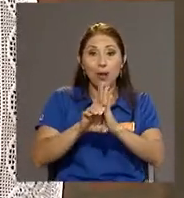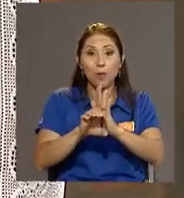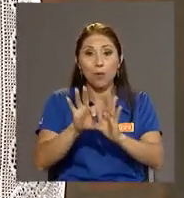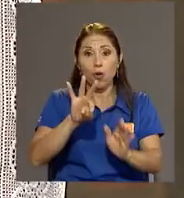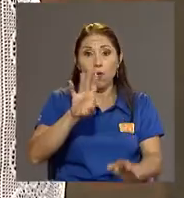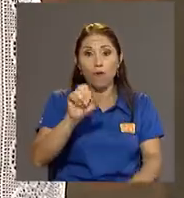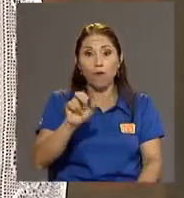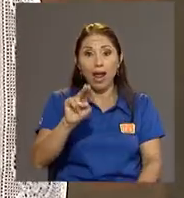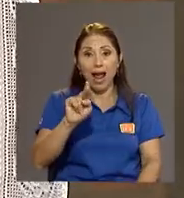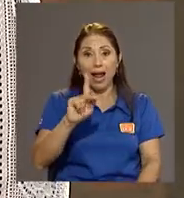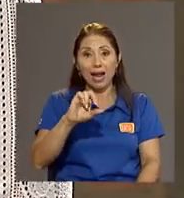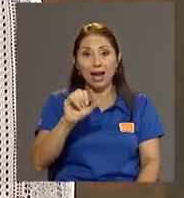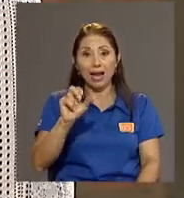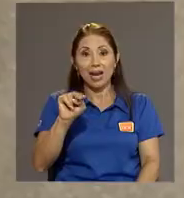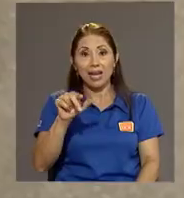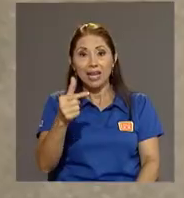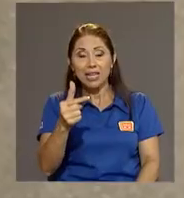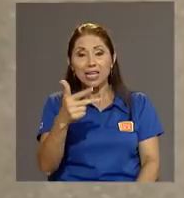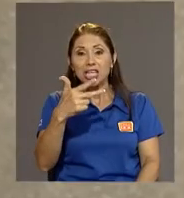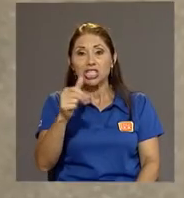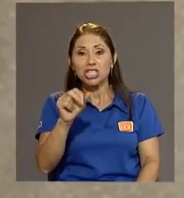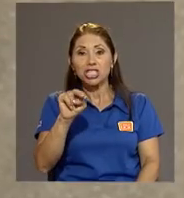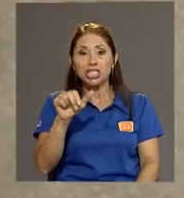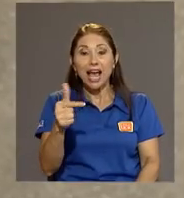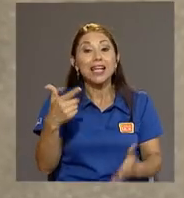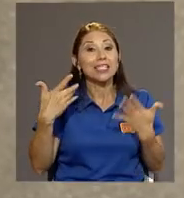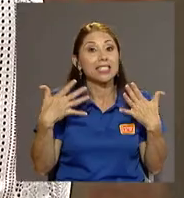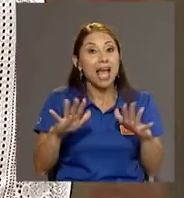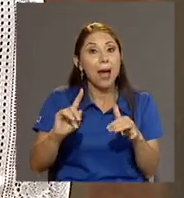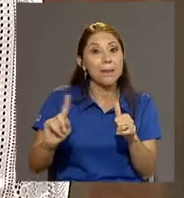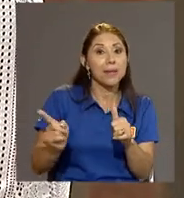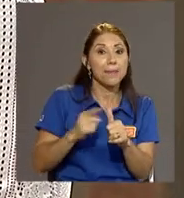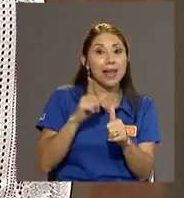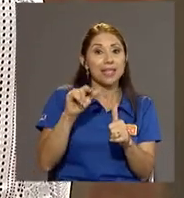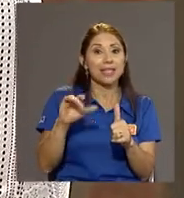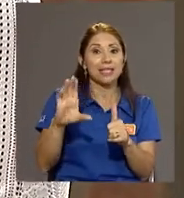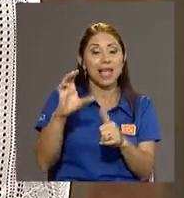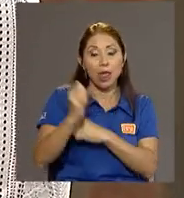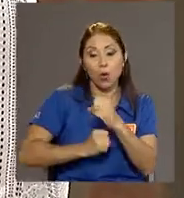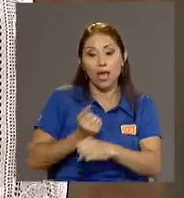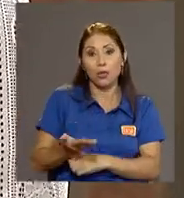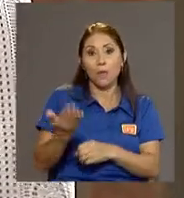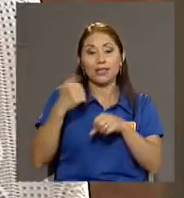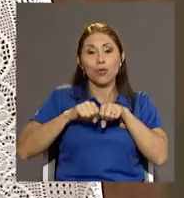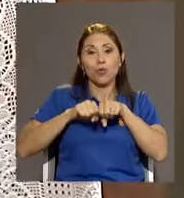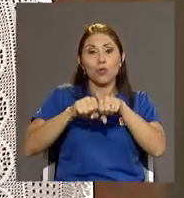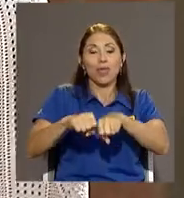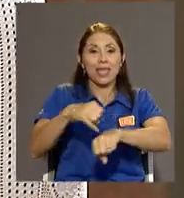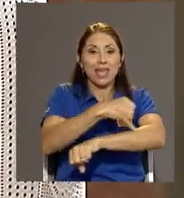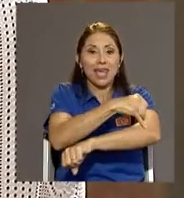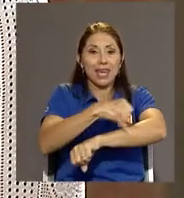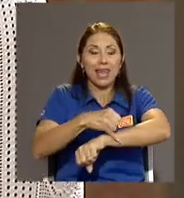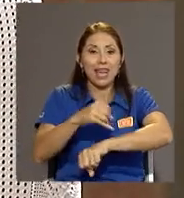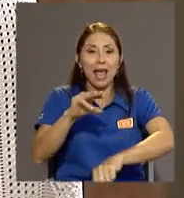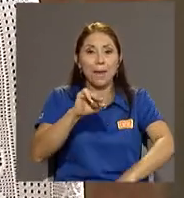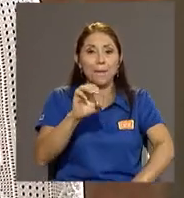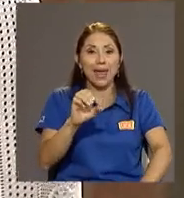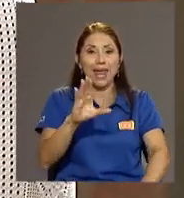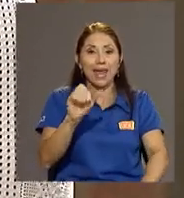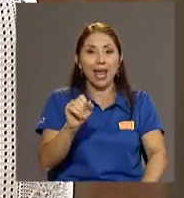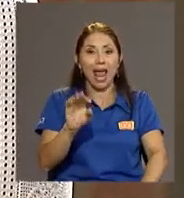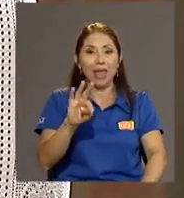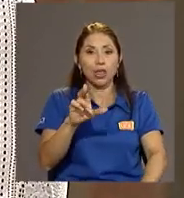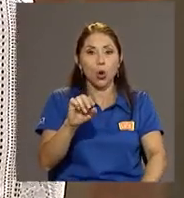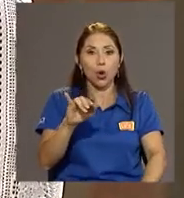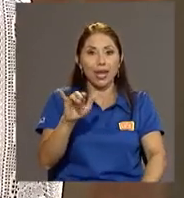primer licenciado graduado el año pasado en la ingeniería mecatrónica, y en este momento tenemos a dos